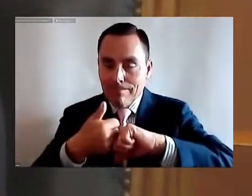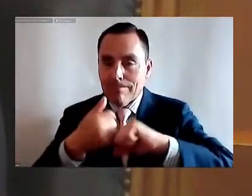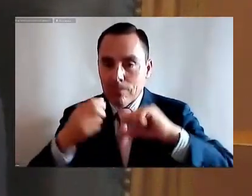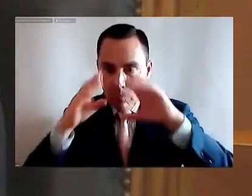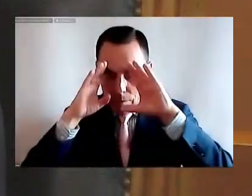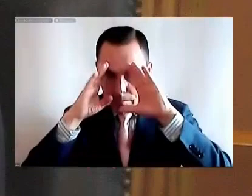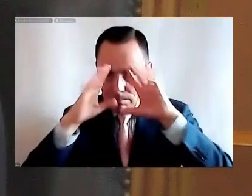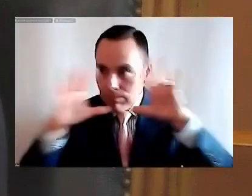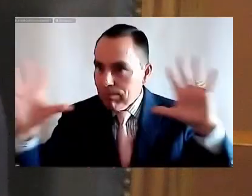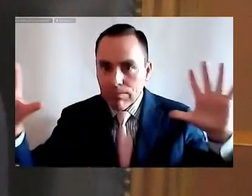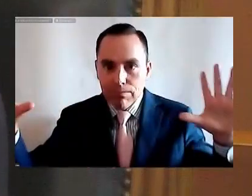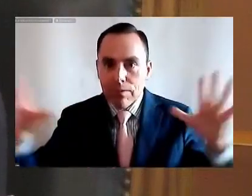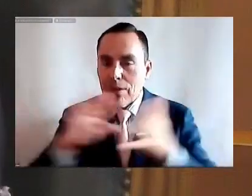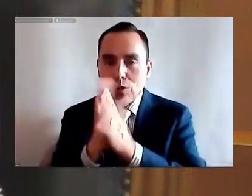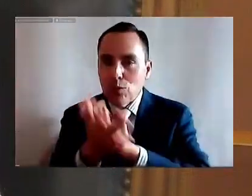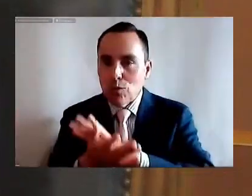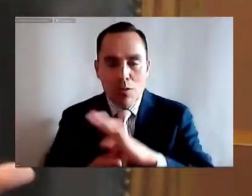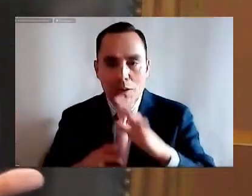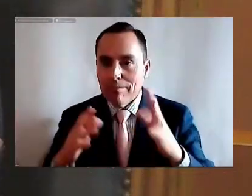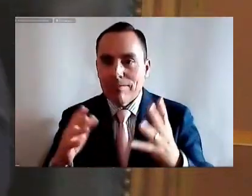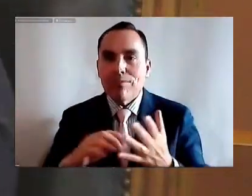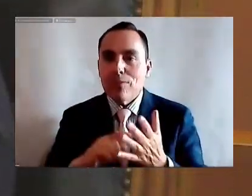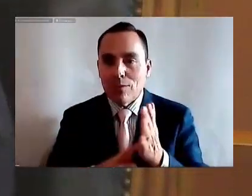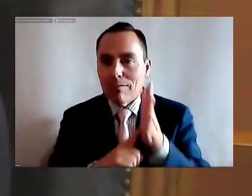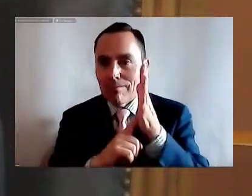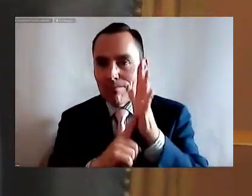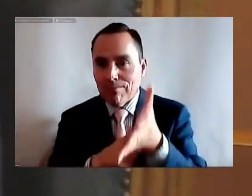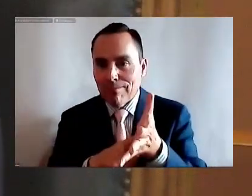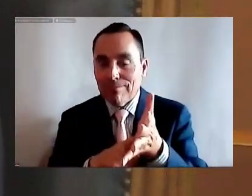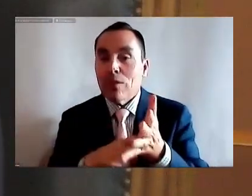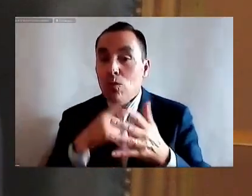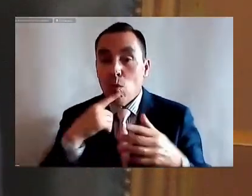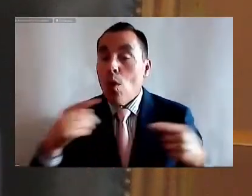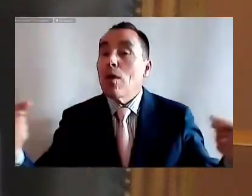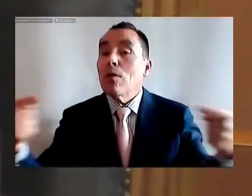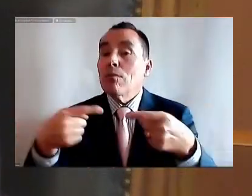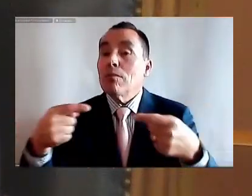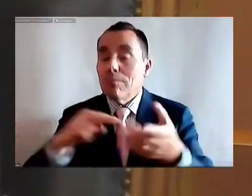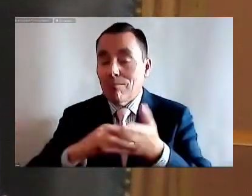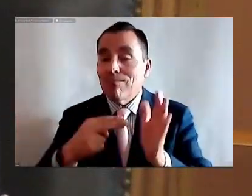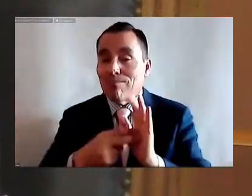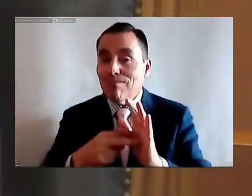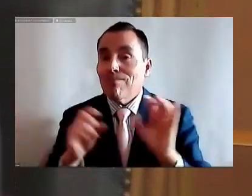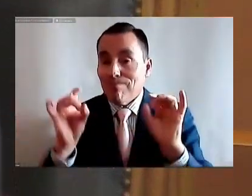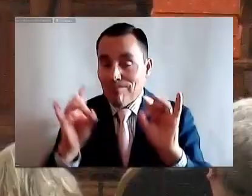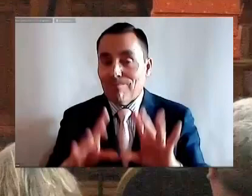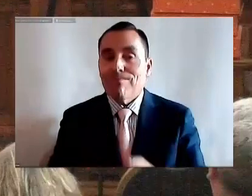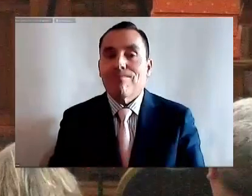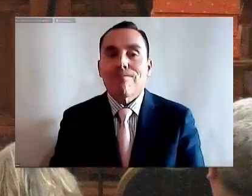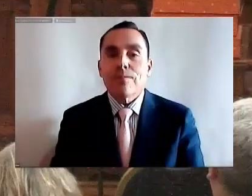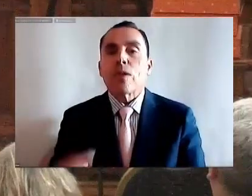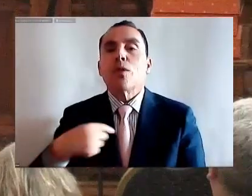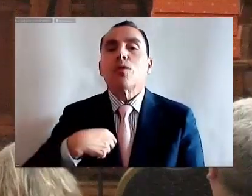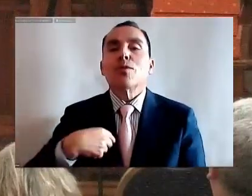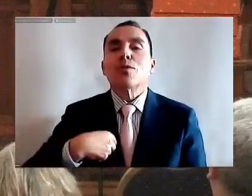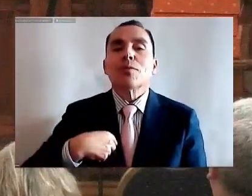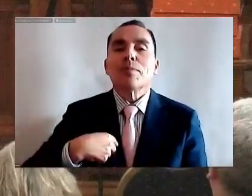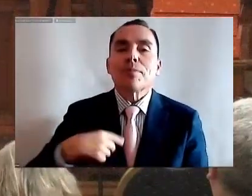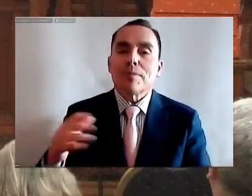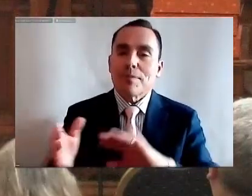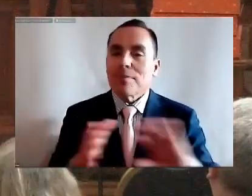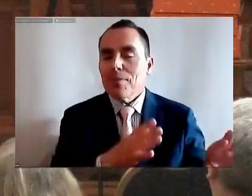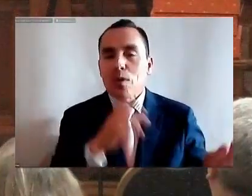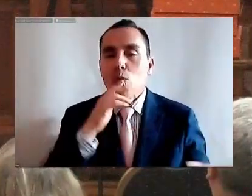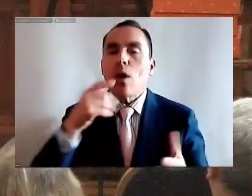dependiendo cuál sea el conflicto, ciertamente. Yo me quedé pensando de lo de la cobranza,